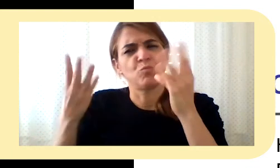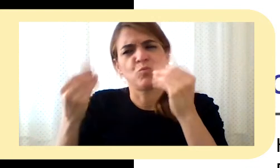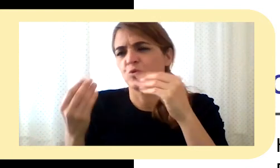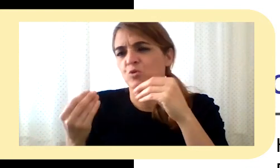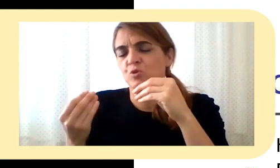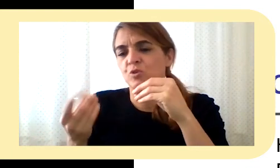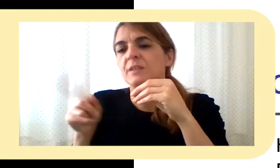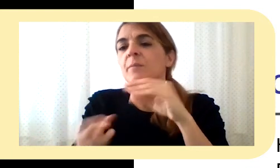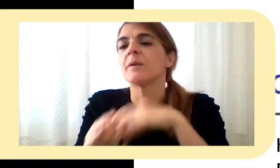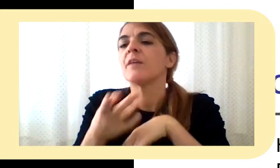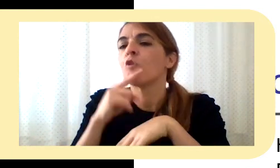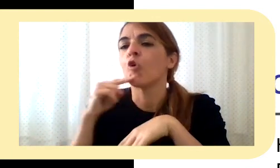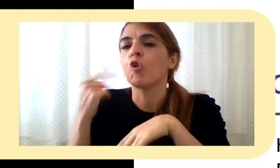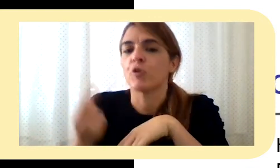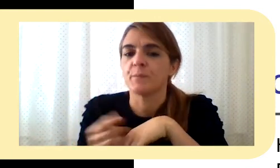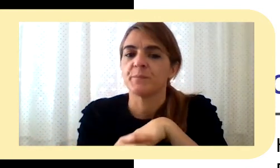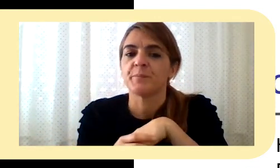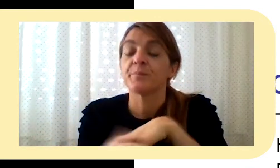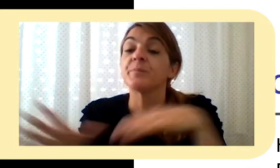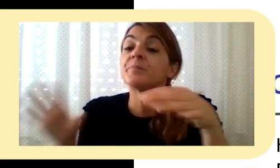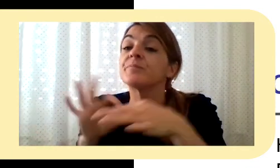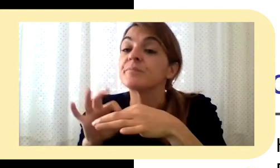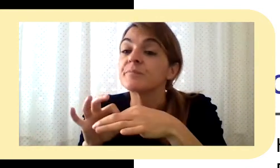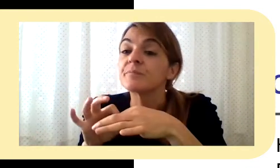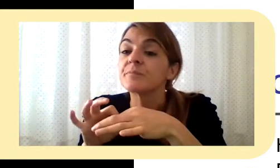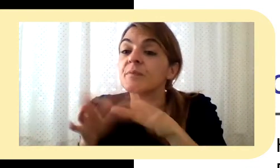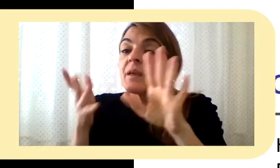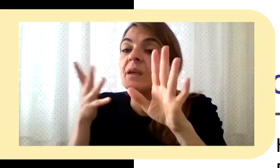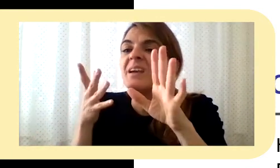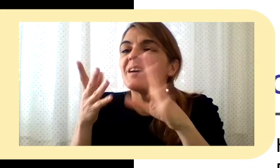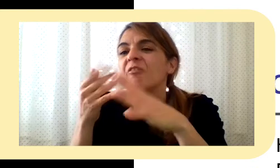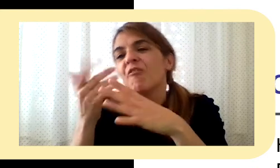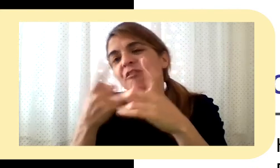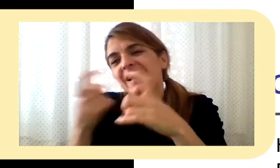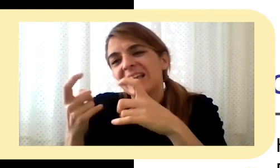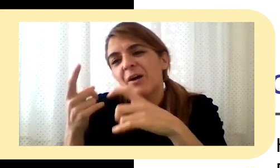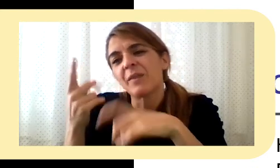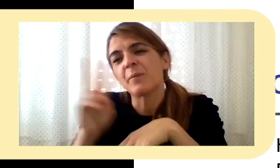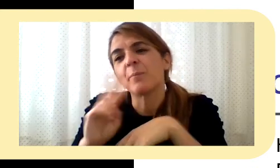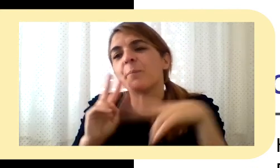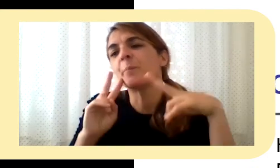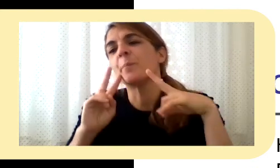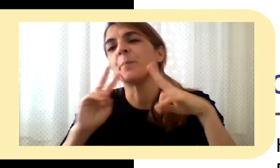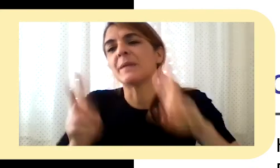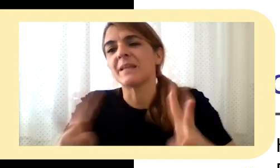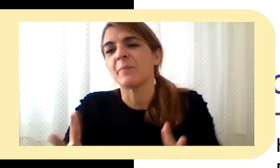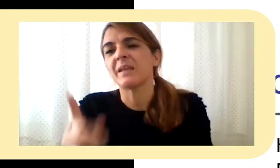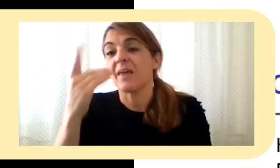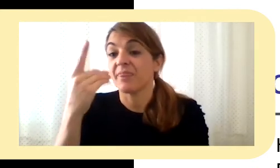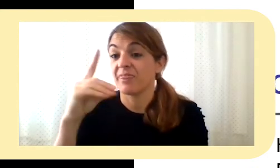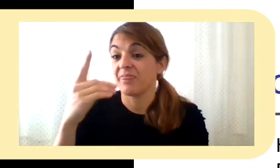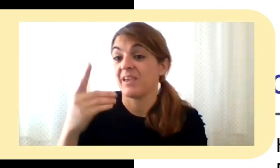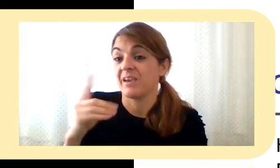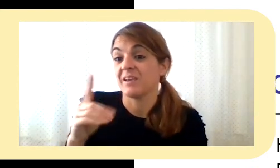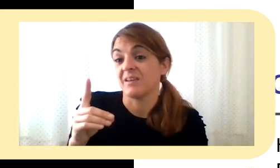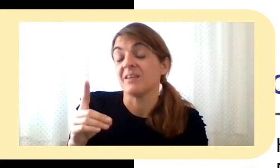dolor relacionado con la deficiencia de vitamina D en un 38% de casos de población,